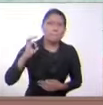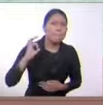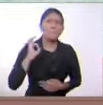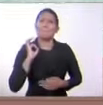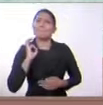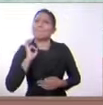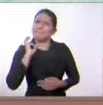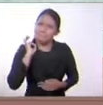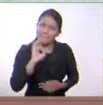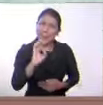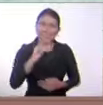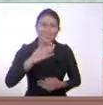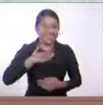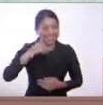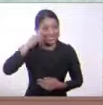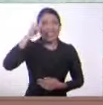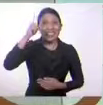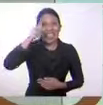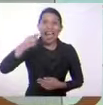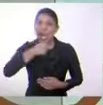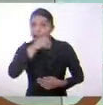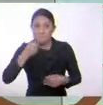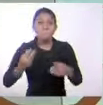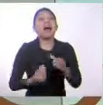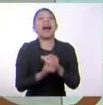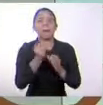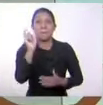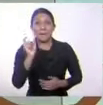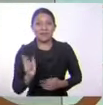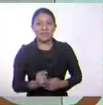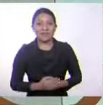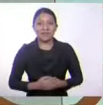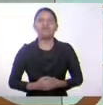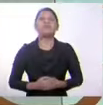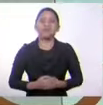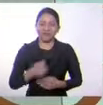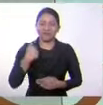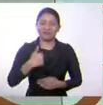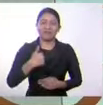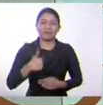tenemos más ideas para la canción.